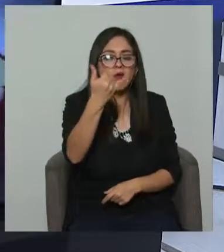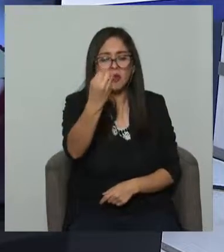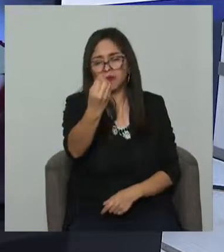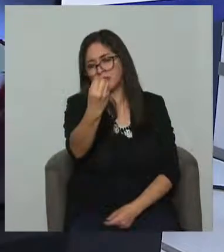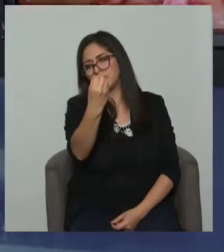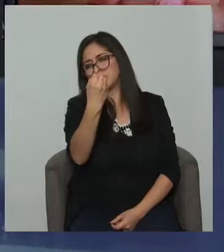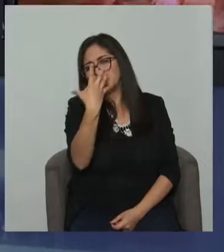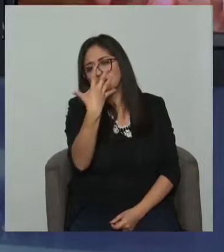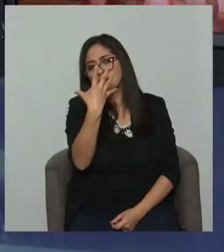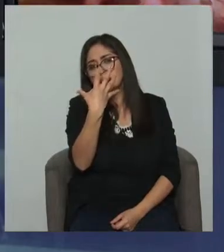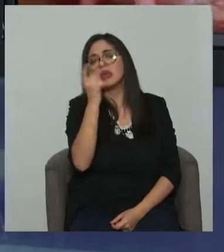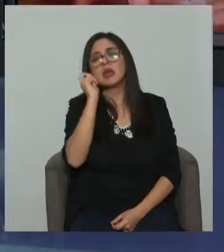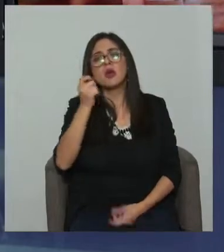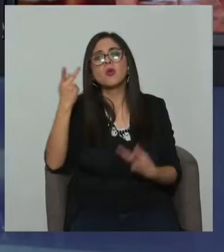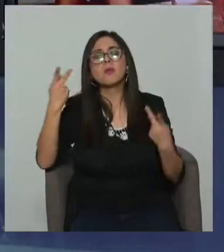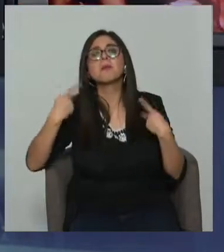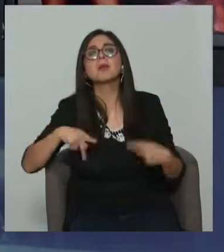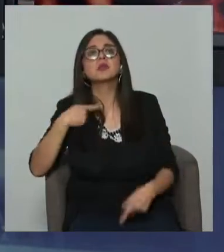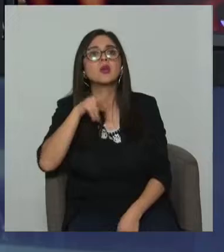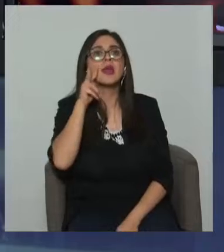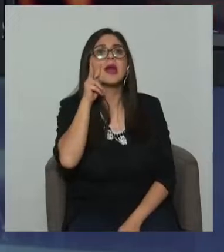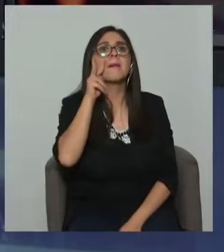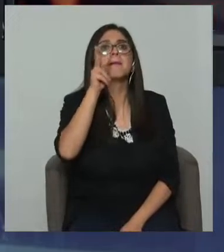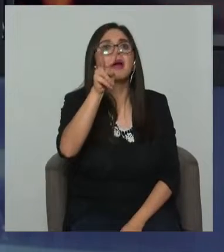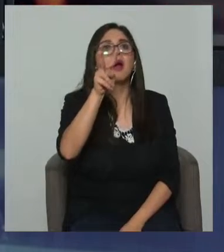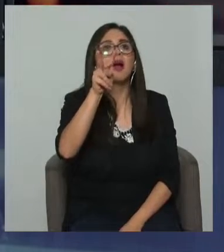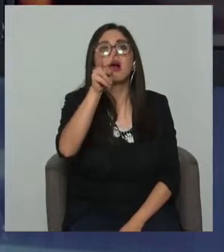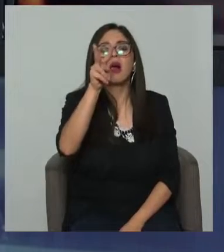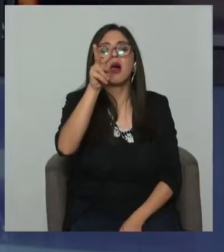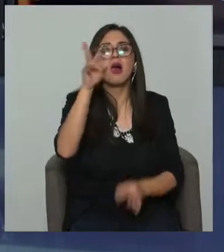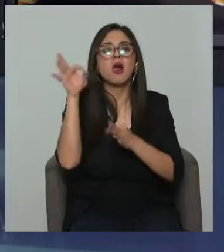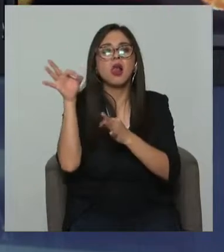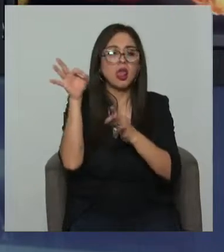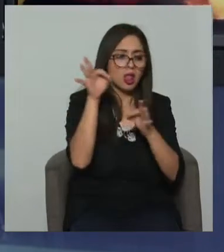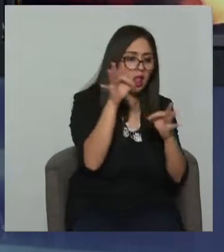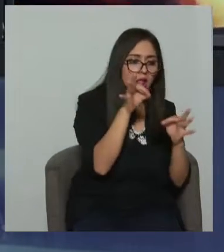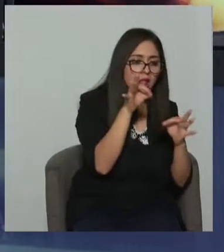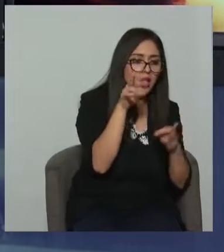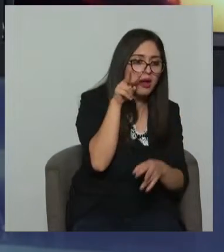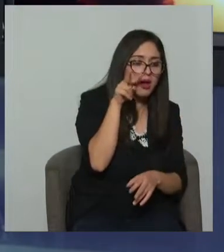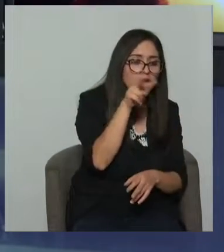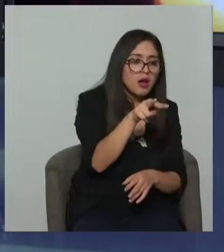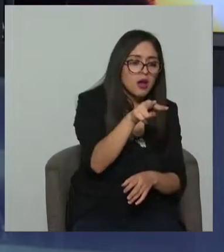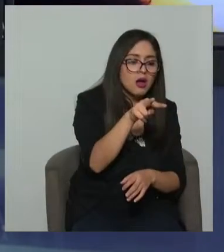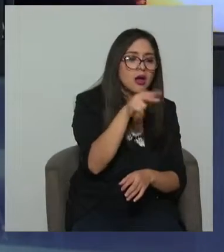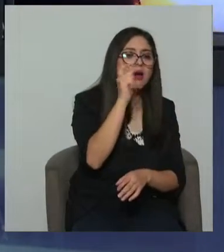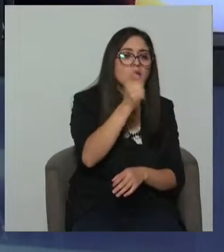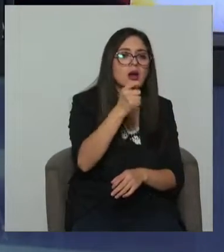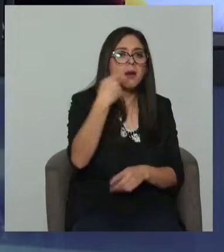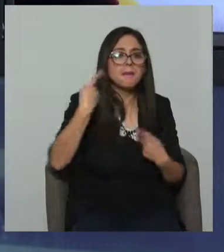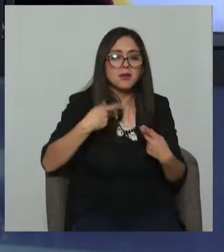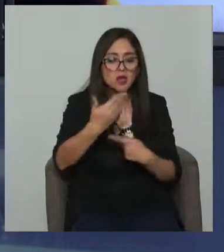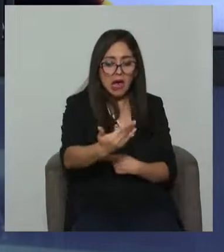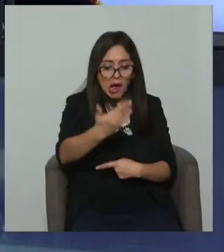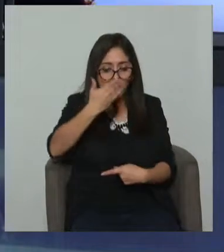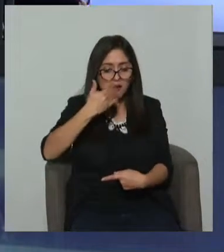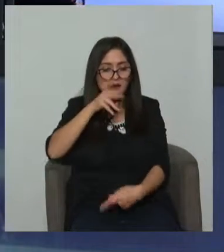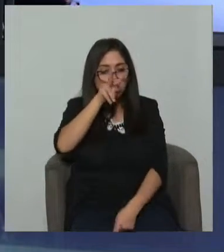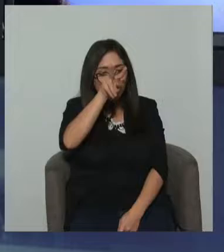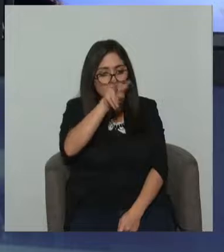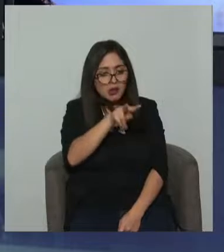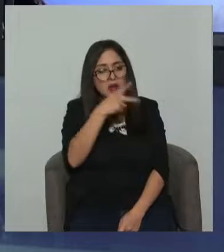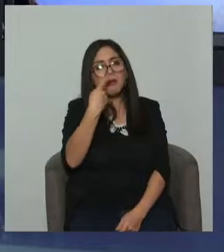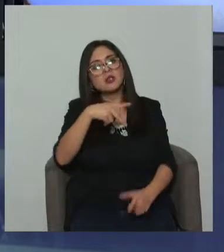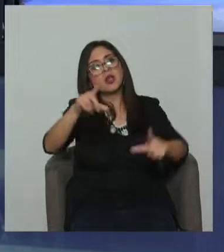le quita la atención a la gente que está detrás de esa persona que está cometiendo